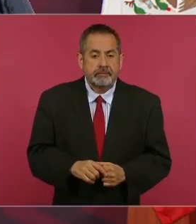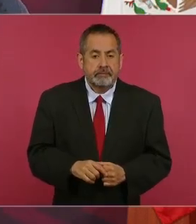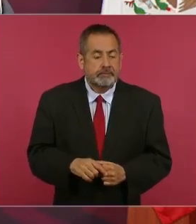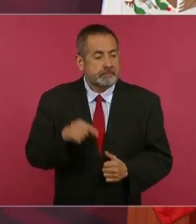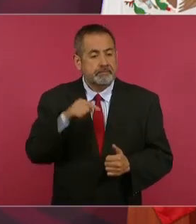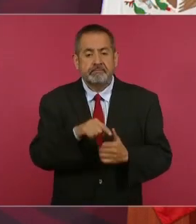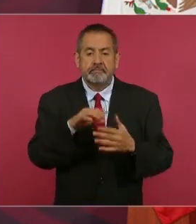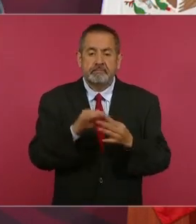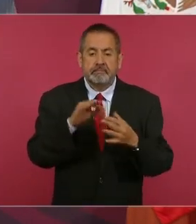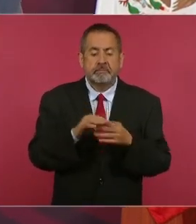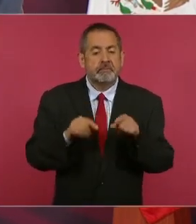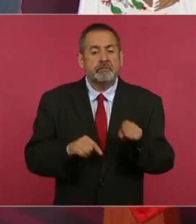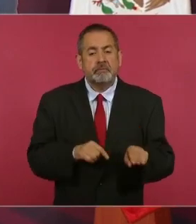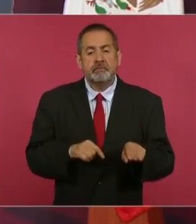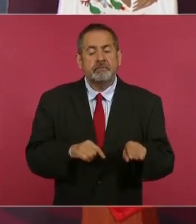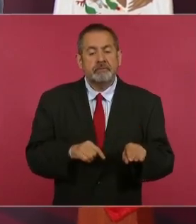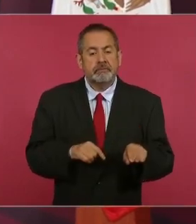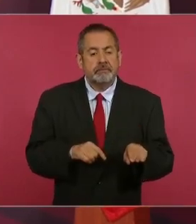ahí